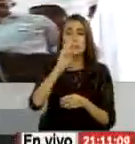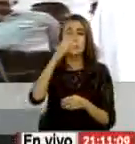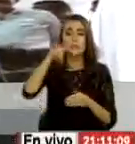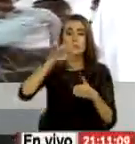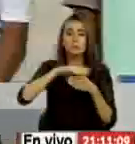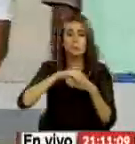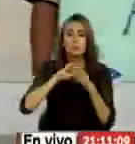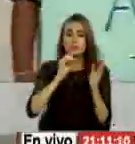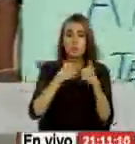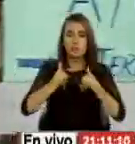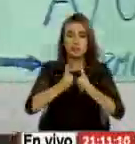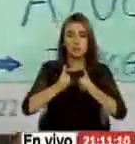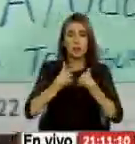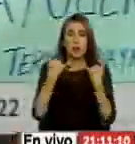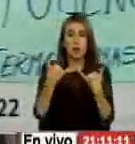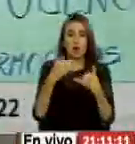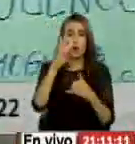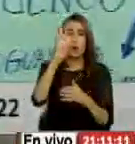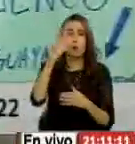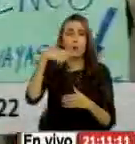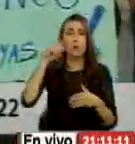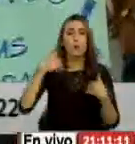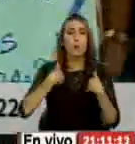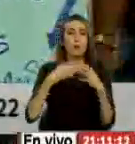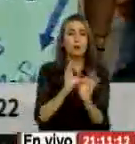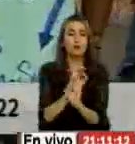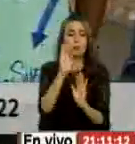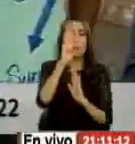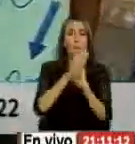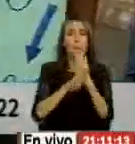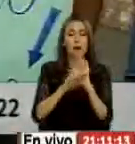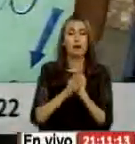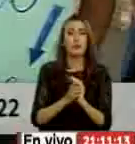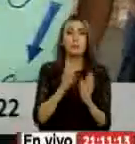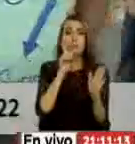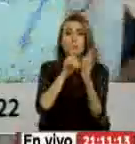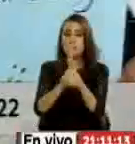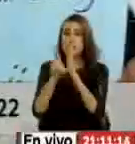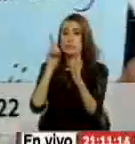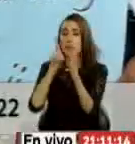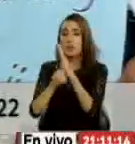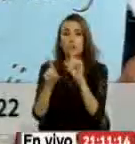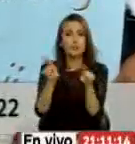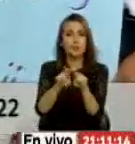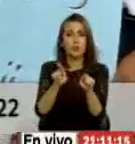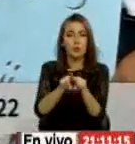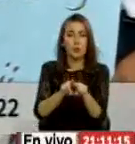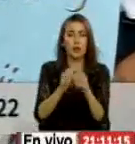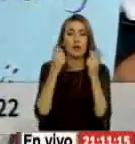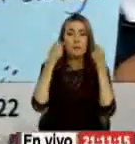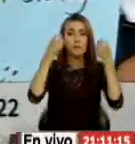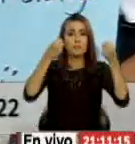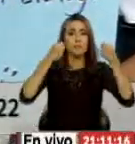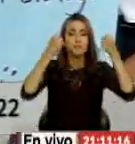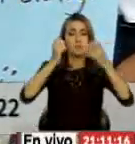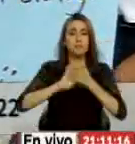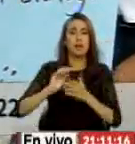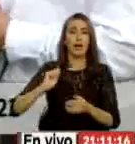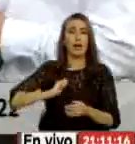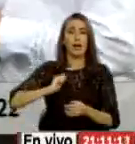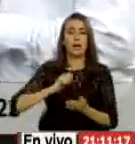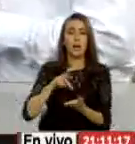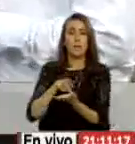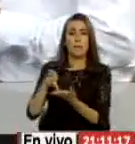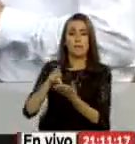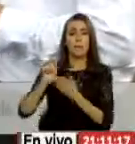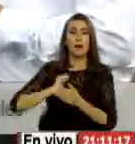llegan a 4. Los empleados de Termoguayas también aprovecharon la jornada para denunciar atraso en el pago de sueldos y mora patronal que les impide